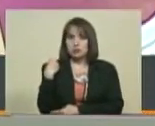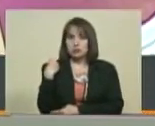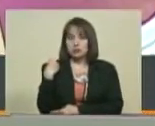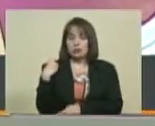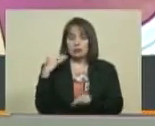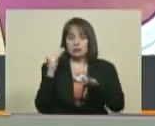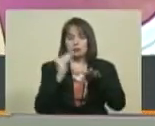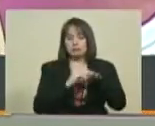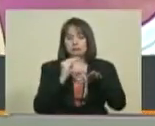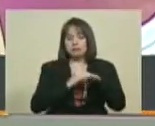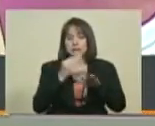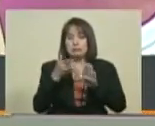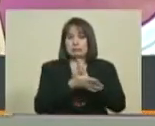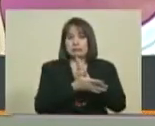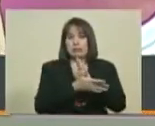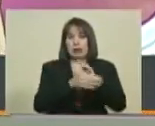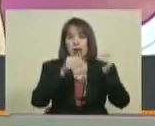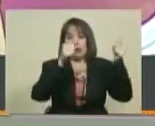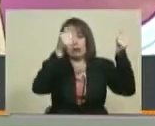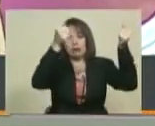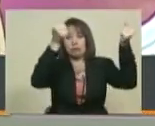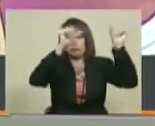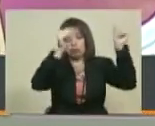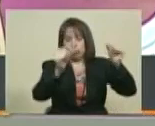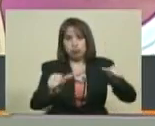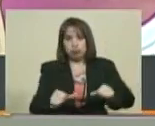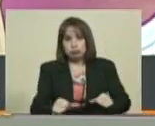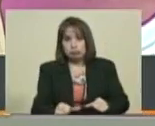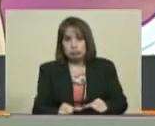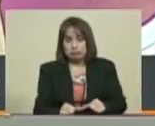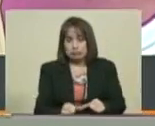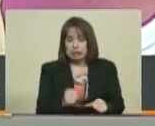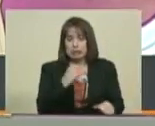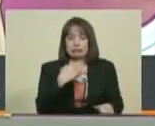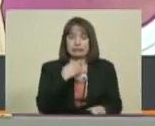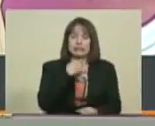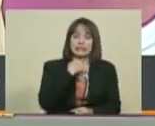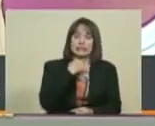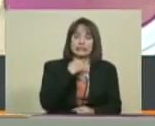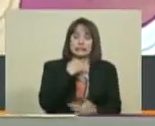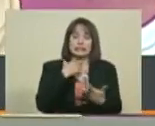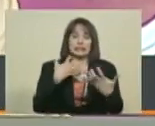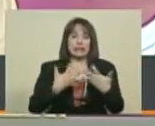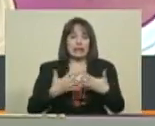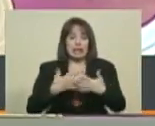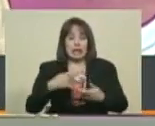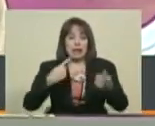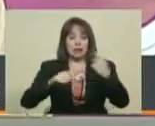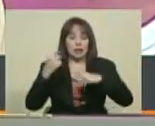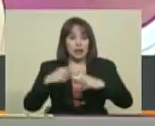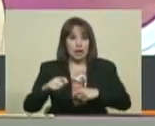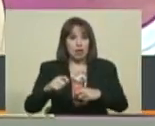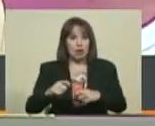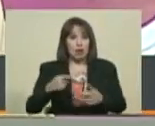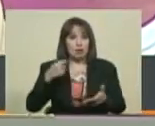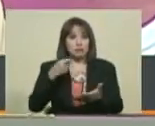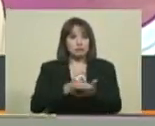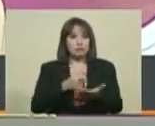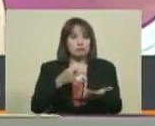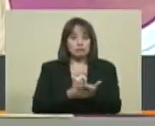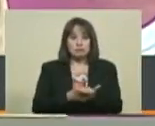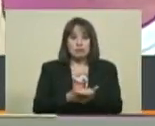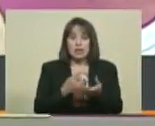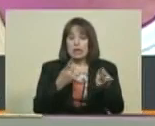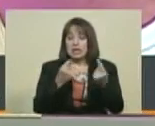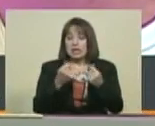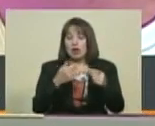sobre la posibilidad de un desplome abrupto y de una crisis del mercado y los precios petroleros fue el comandante Fidel